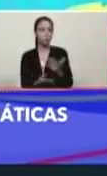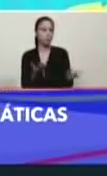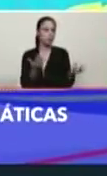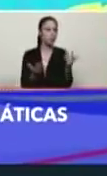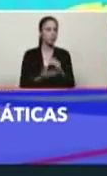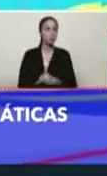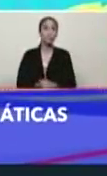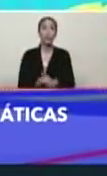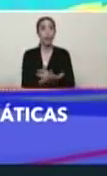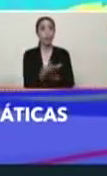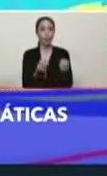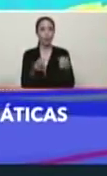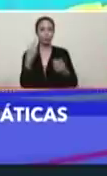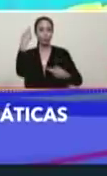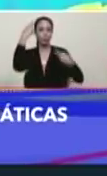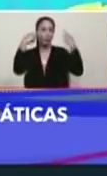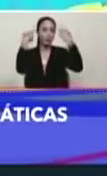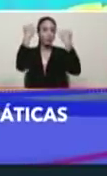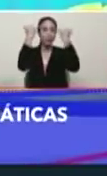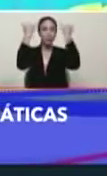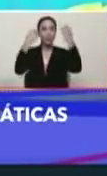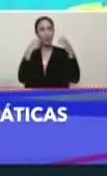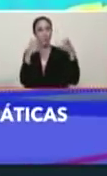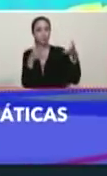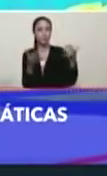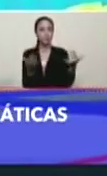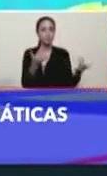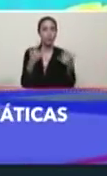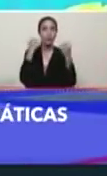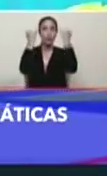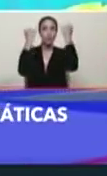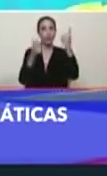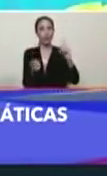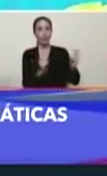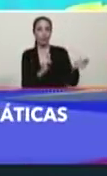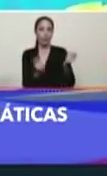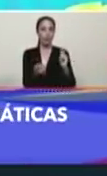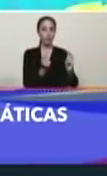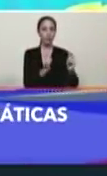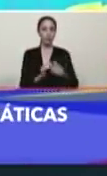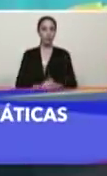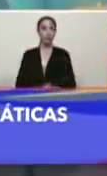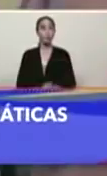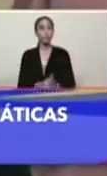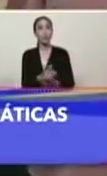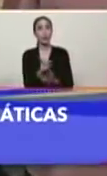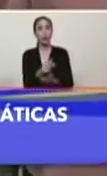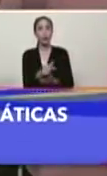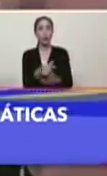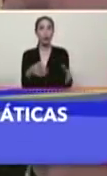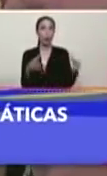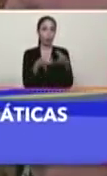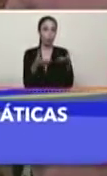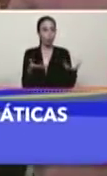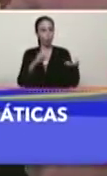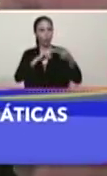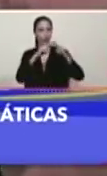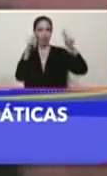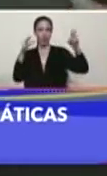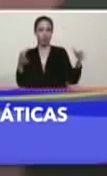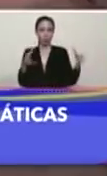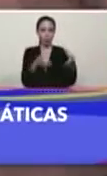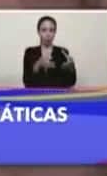reflexiones, informaciones, orientaciones, pero sobre todo con el Consejo Mundial para la Paz, con